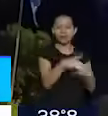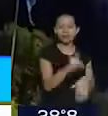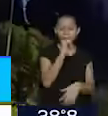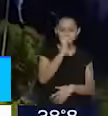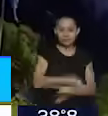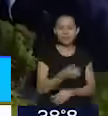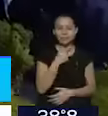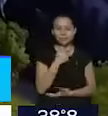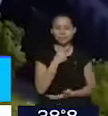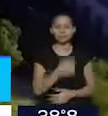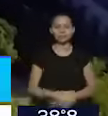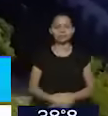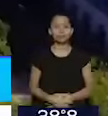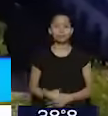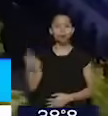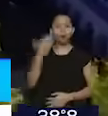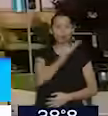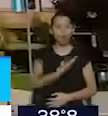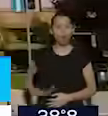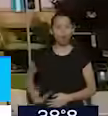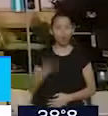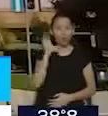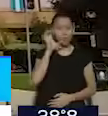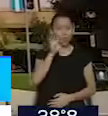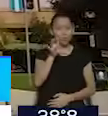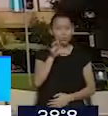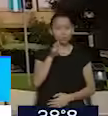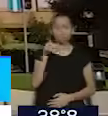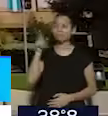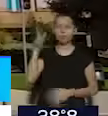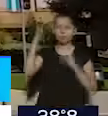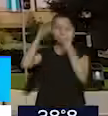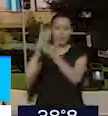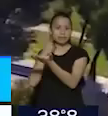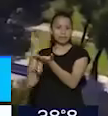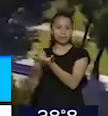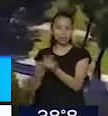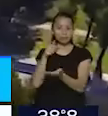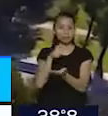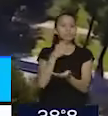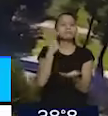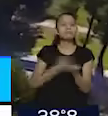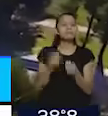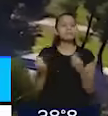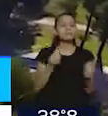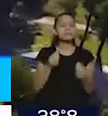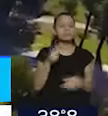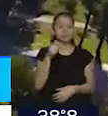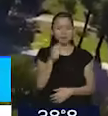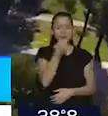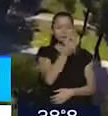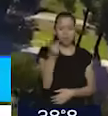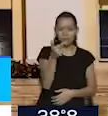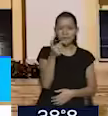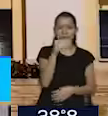horas en tanto desde el gobierno provincial y en línea con la postura tomada por Javier Miley descontarán el día de paro a los estatales que